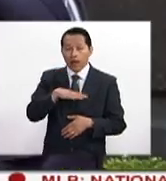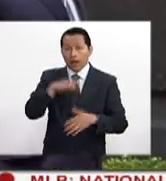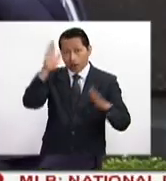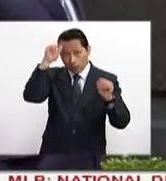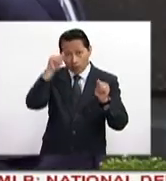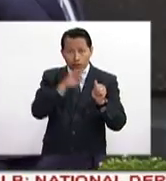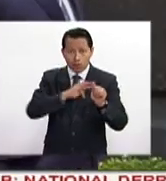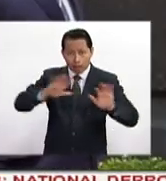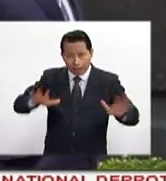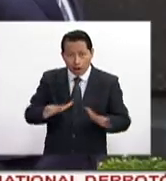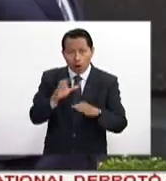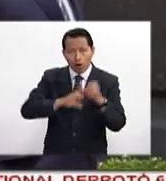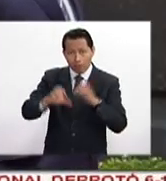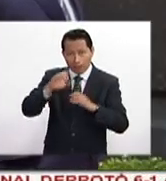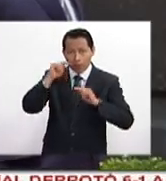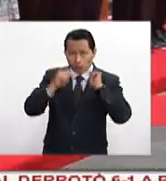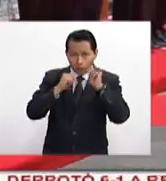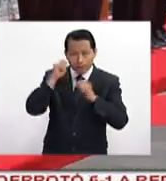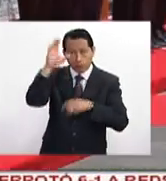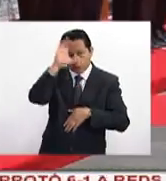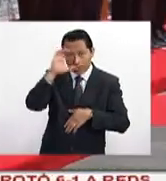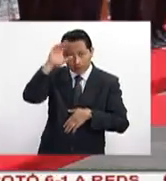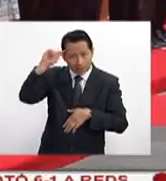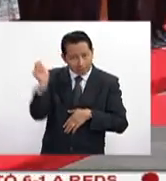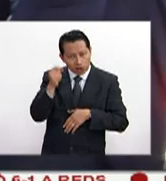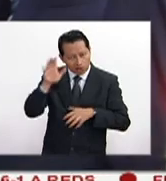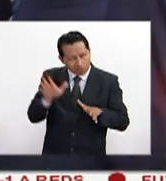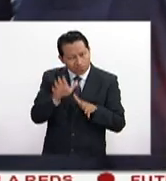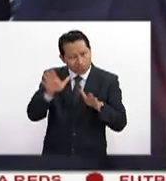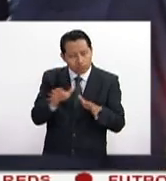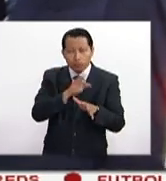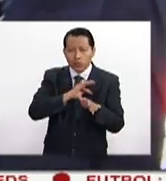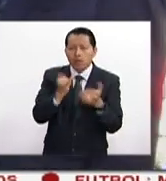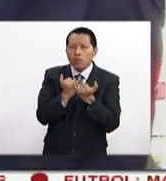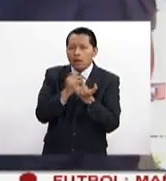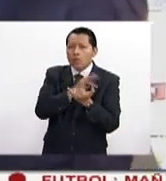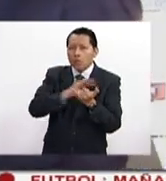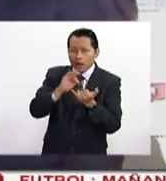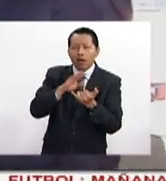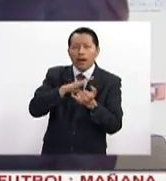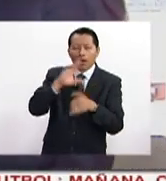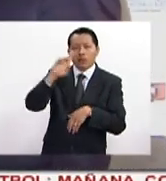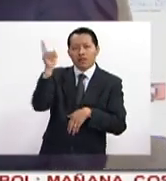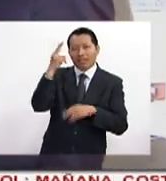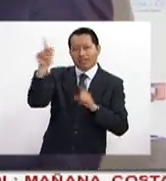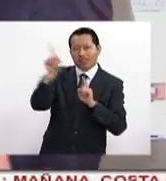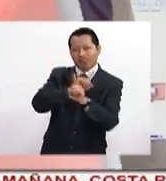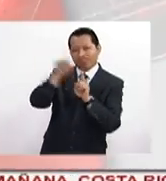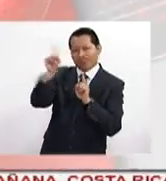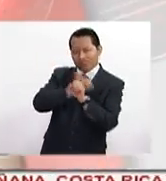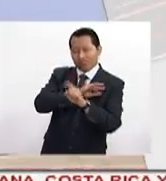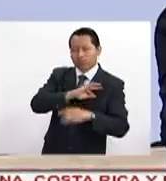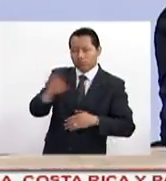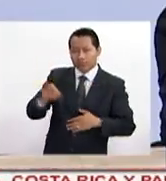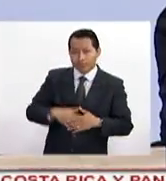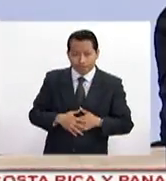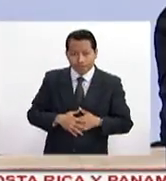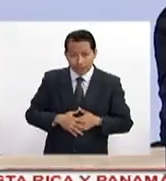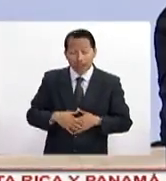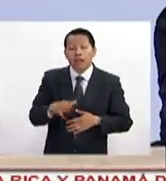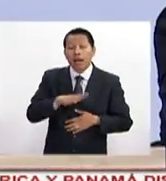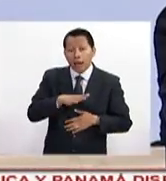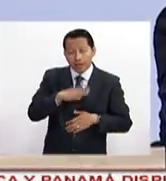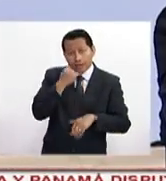acordaron impulsar el comercio, el turismo, la ciencia y la tecnología, así como los intercambios académicos.